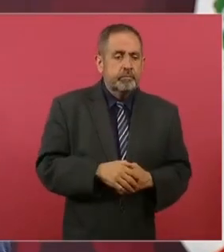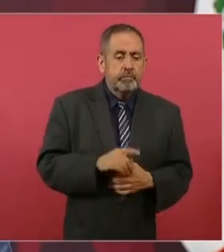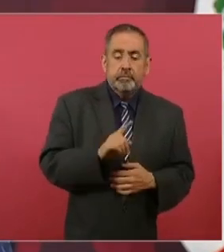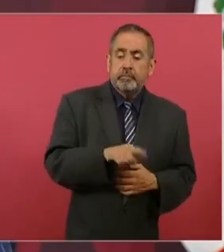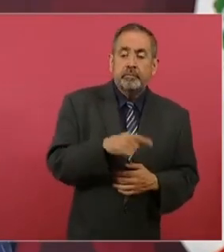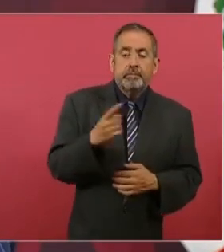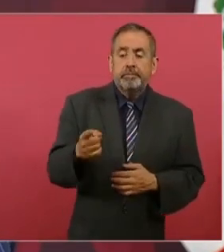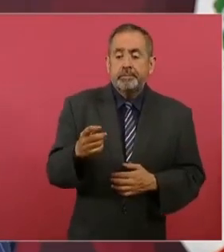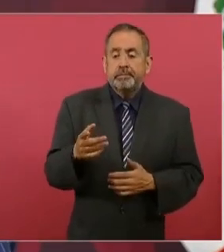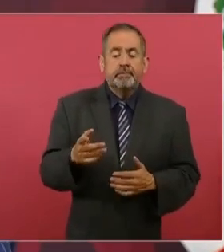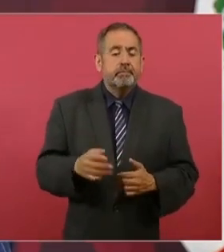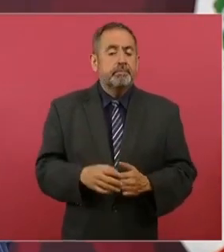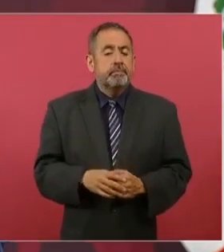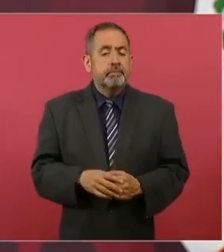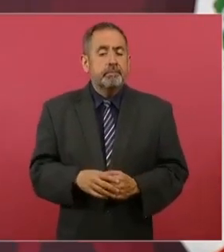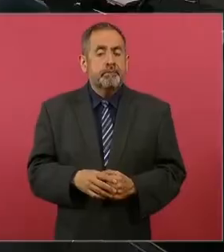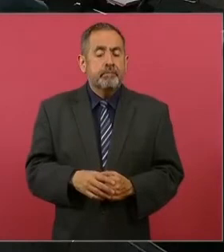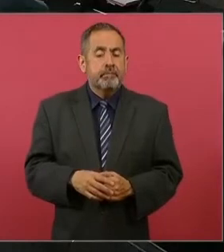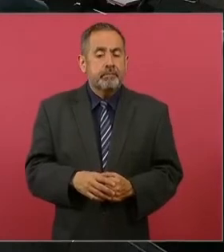como